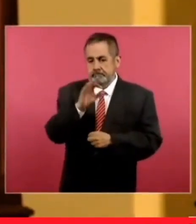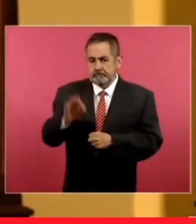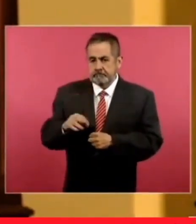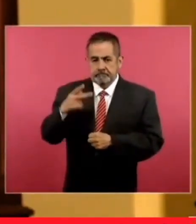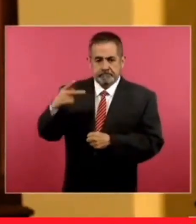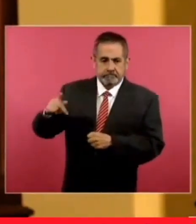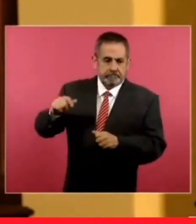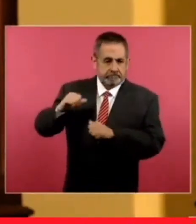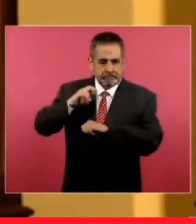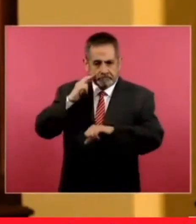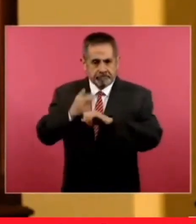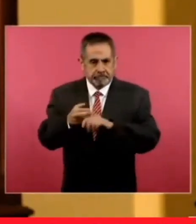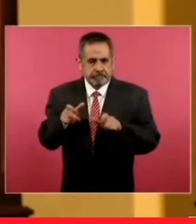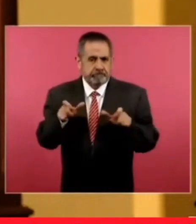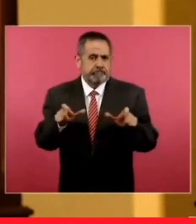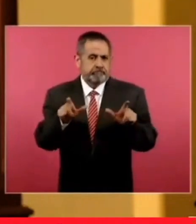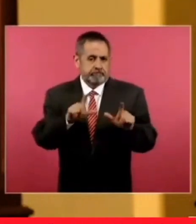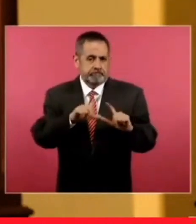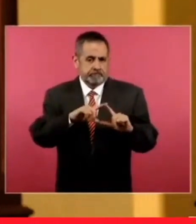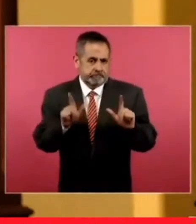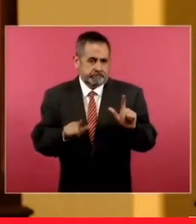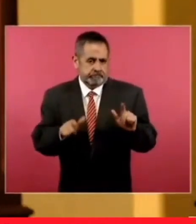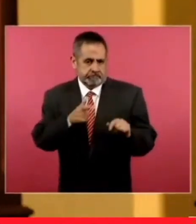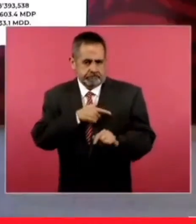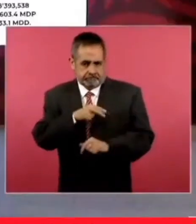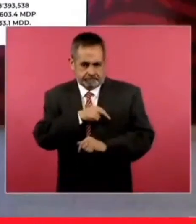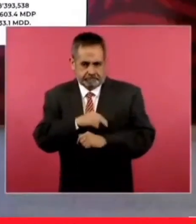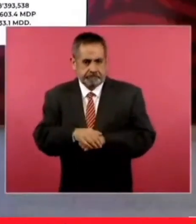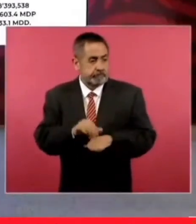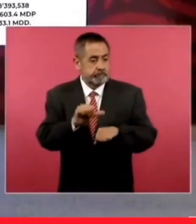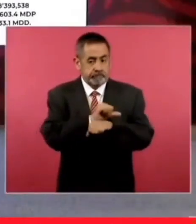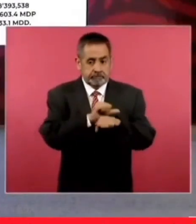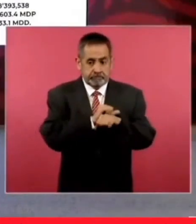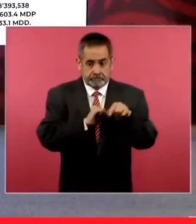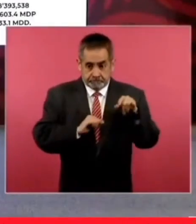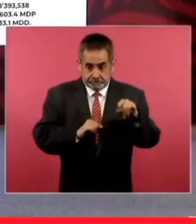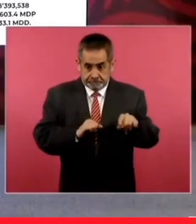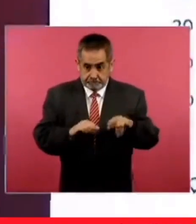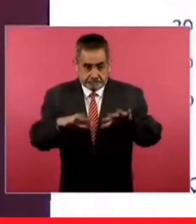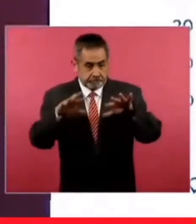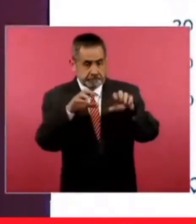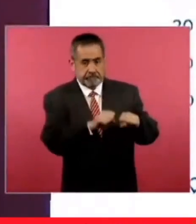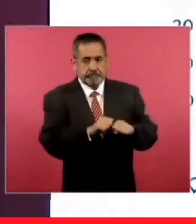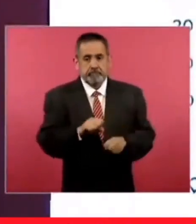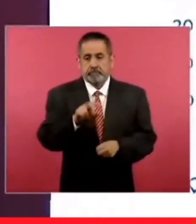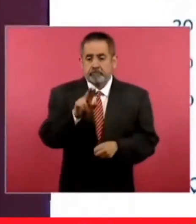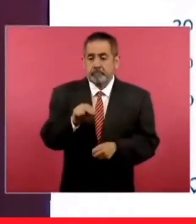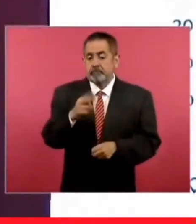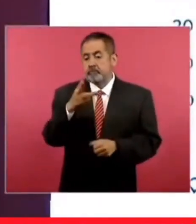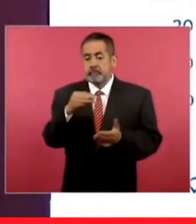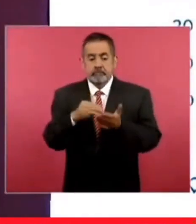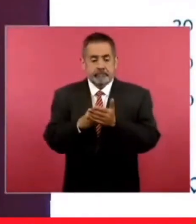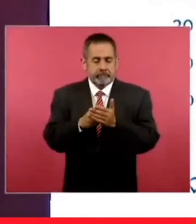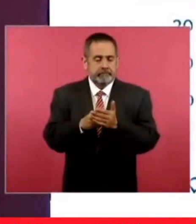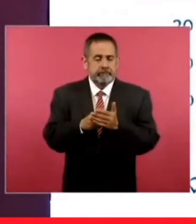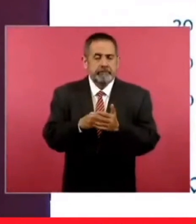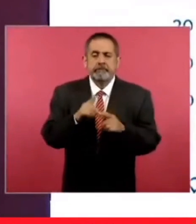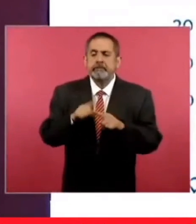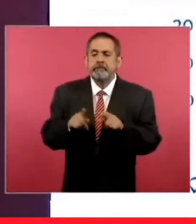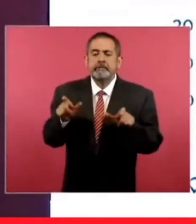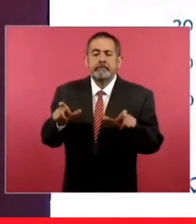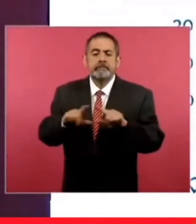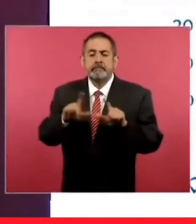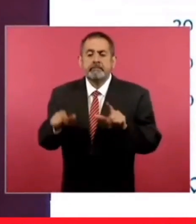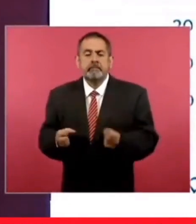en vehículos terrestres se han asegurado ochenta y siete mil trescientos noventa y dos y la guardia